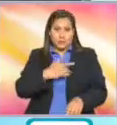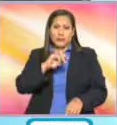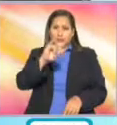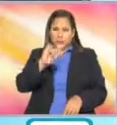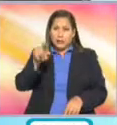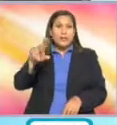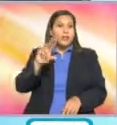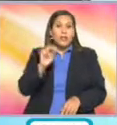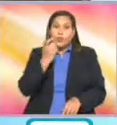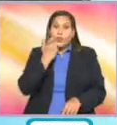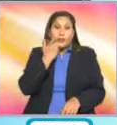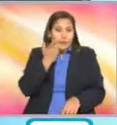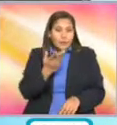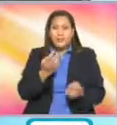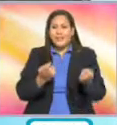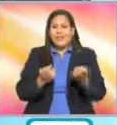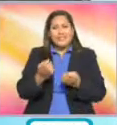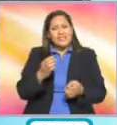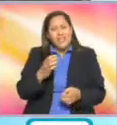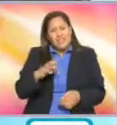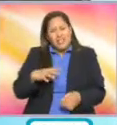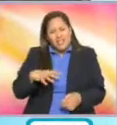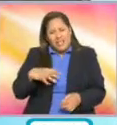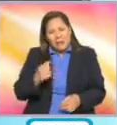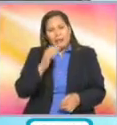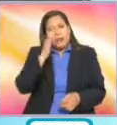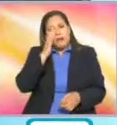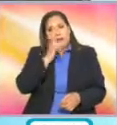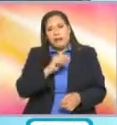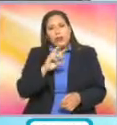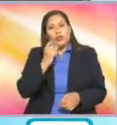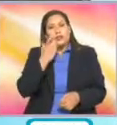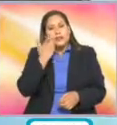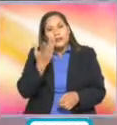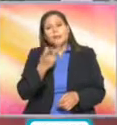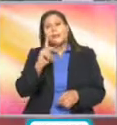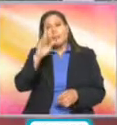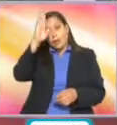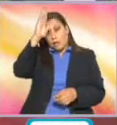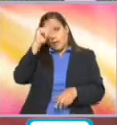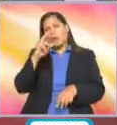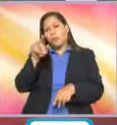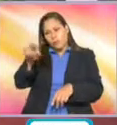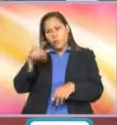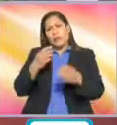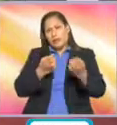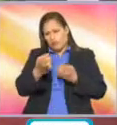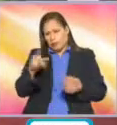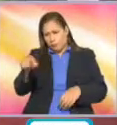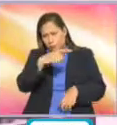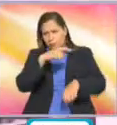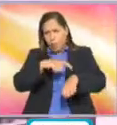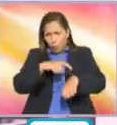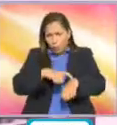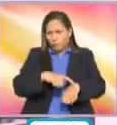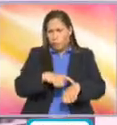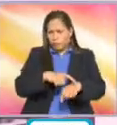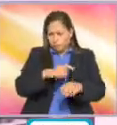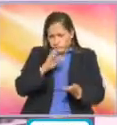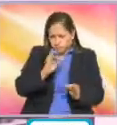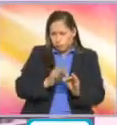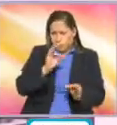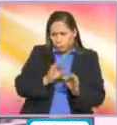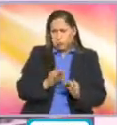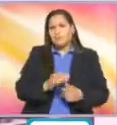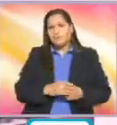no quiere iniciar la actividad, ¿no? Sino vamos a hacer ciertos acuerdos y con ciertos horarios, y lo que se espera en realidad de esto, precisamente hablando del